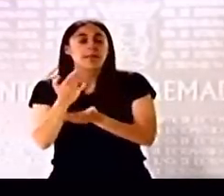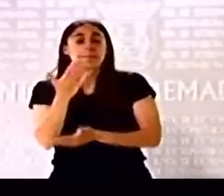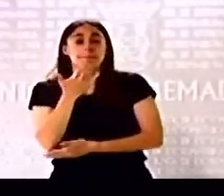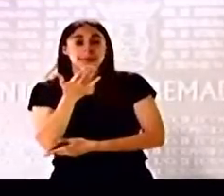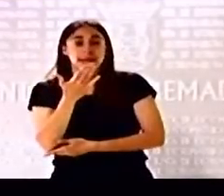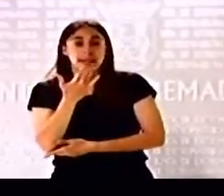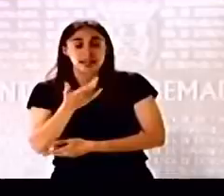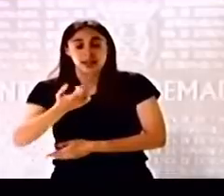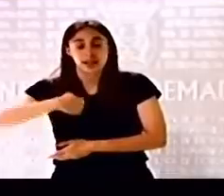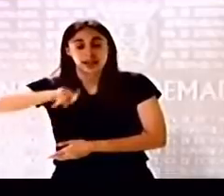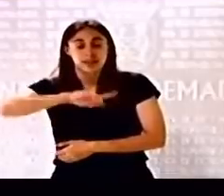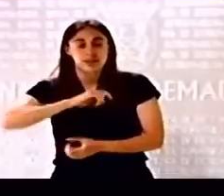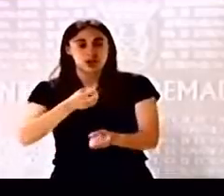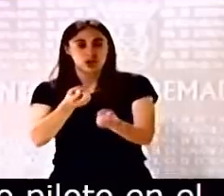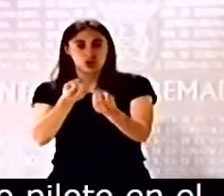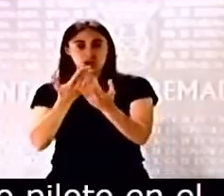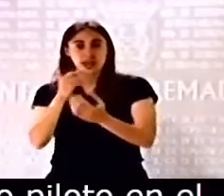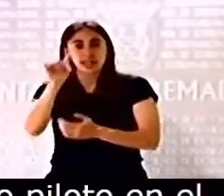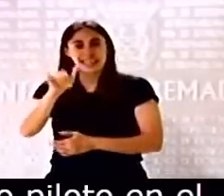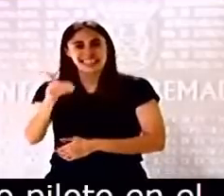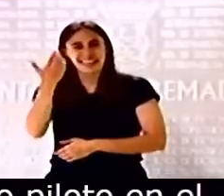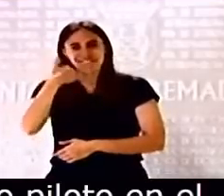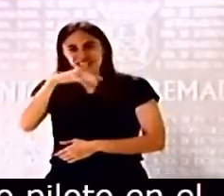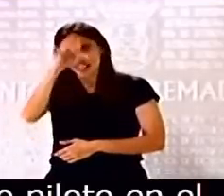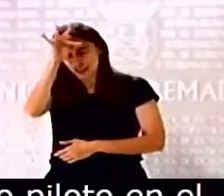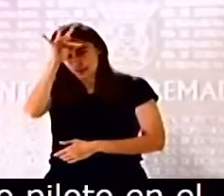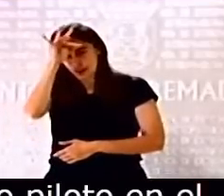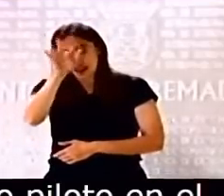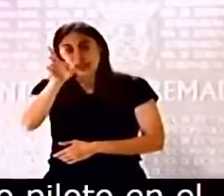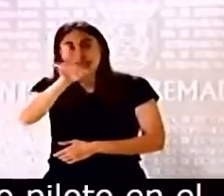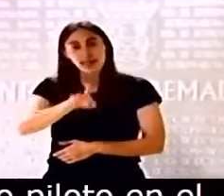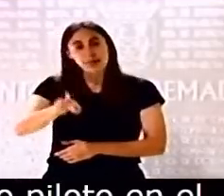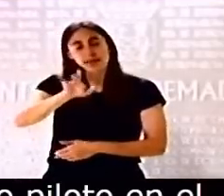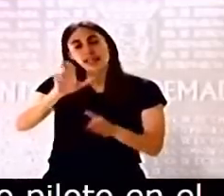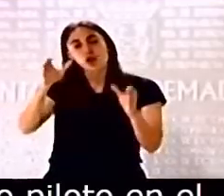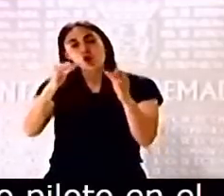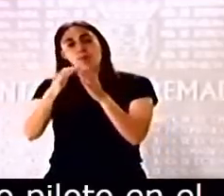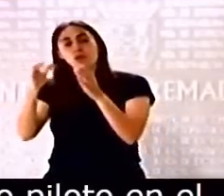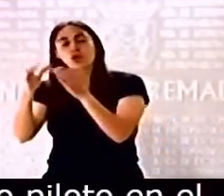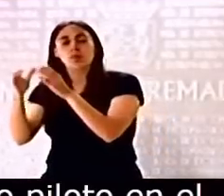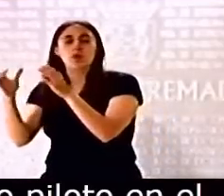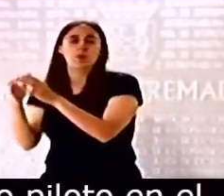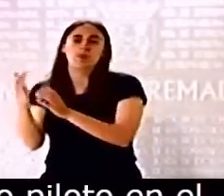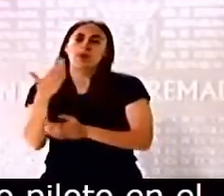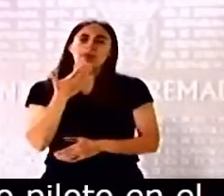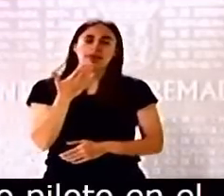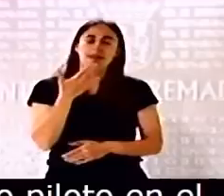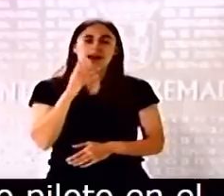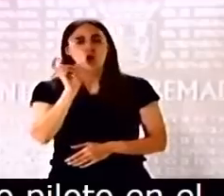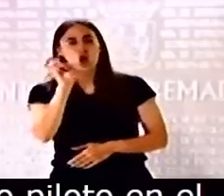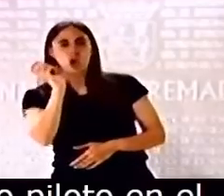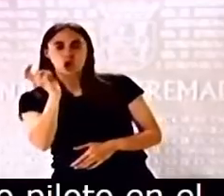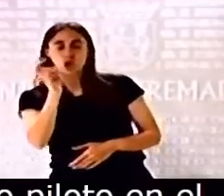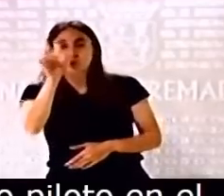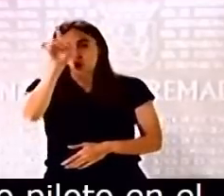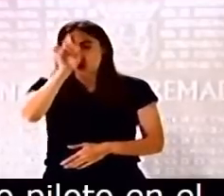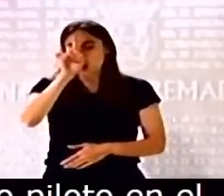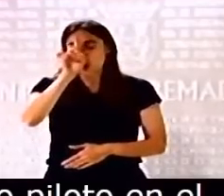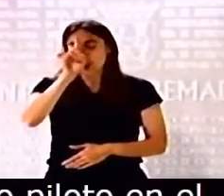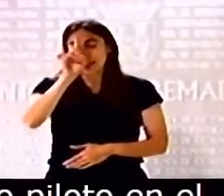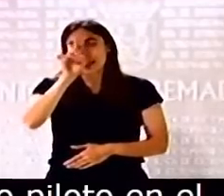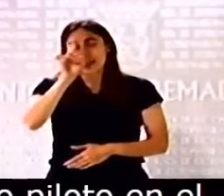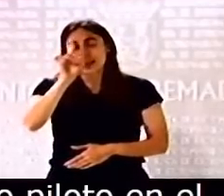de semana se va a repetir con otros grupos de edad. Quería preguntarle si se va a extender a